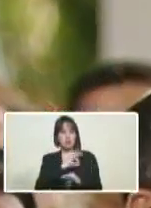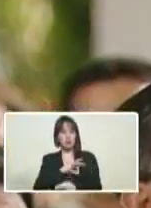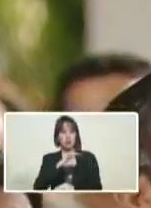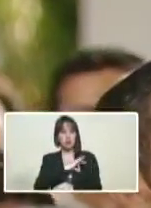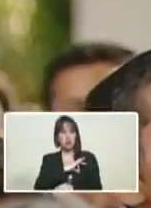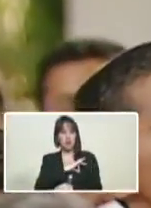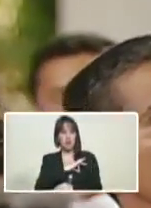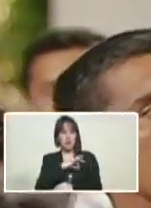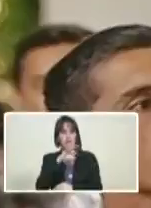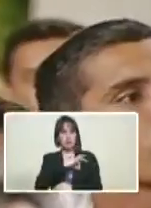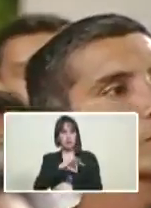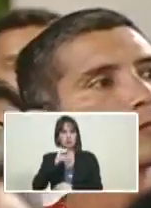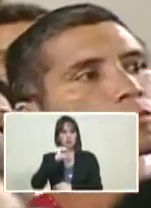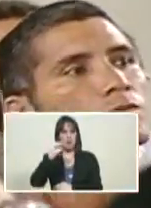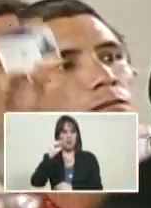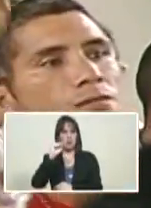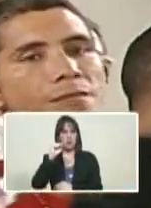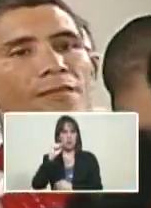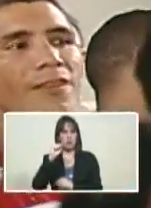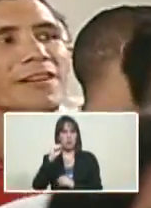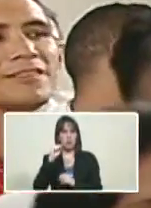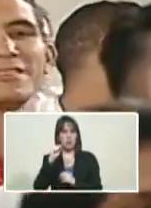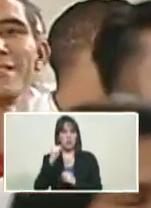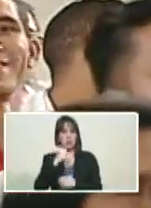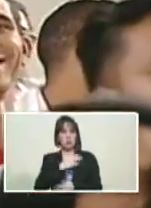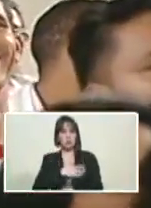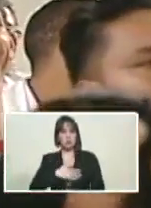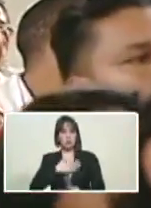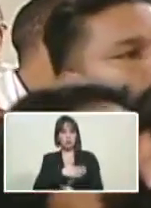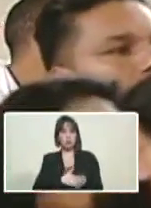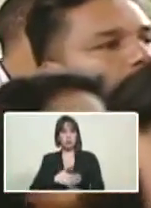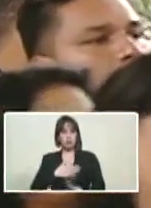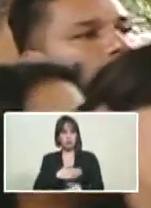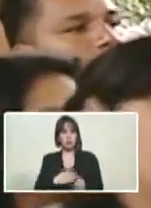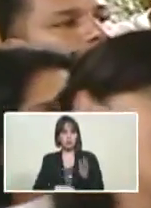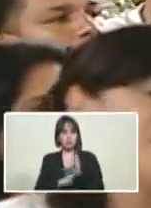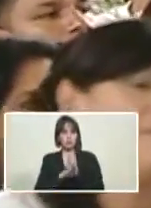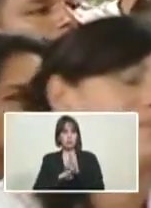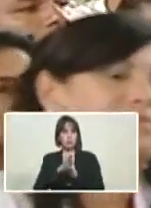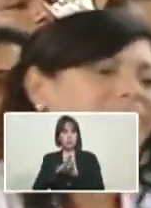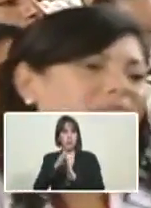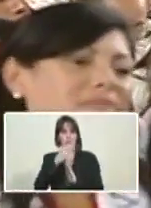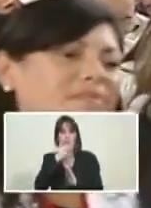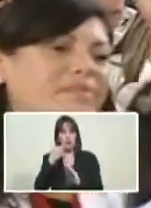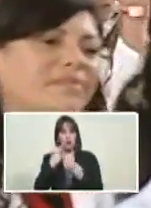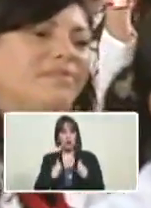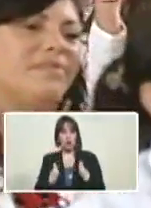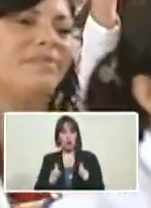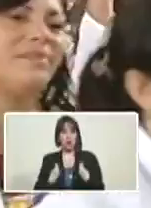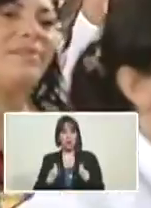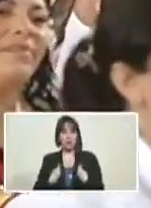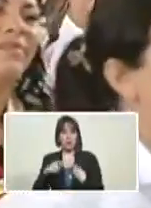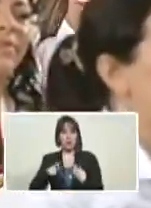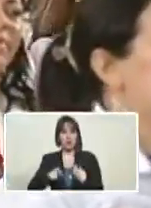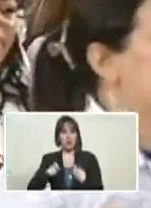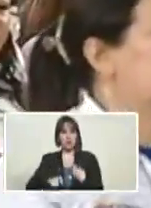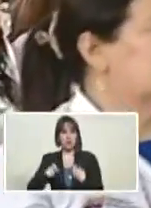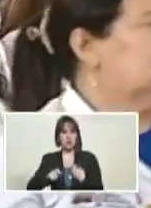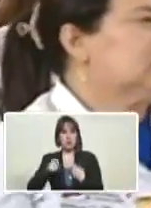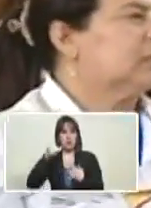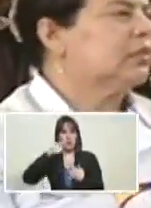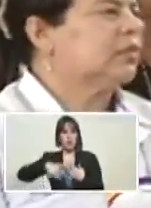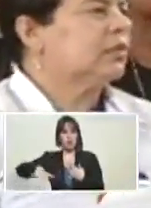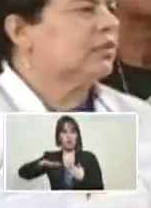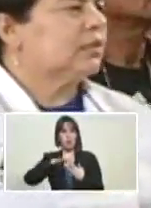que satisfaga crecientemente la vida social y las necesidades sociales del